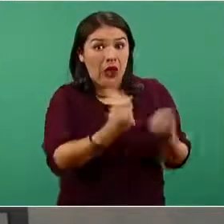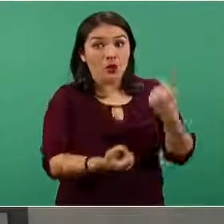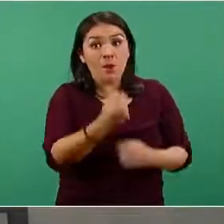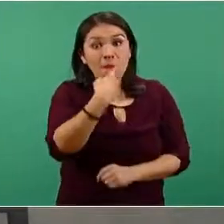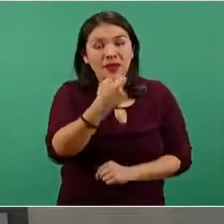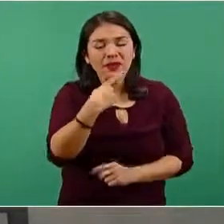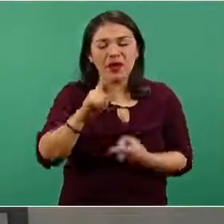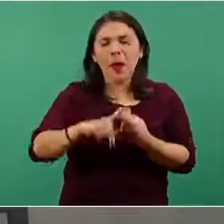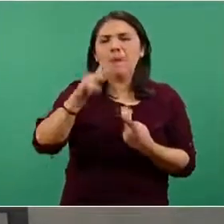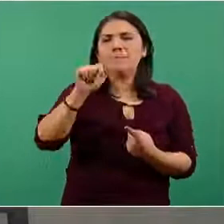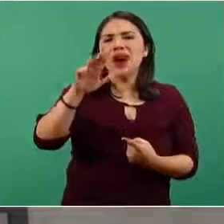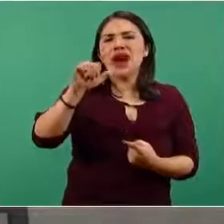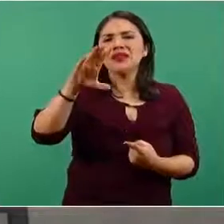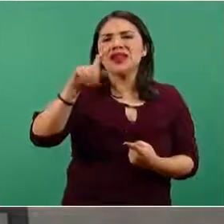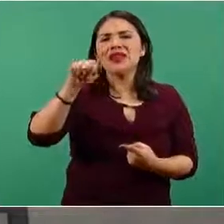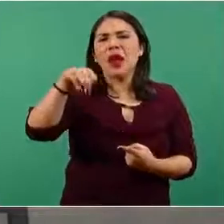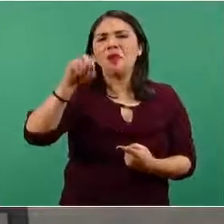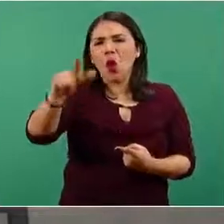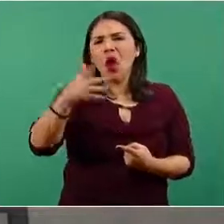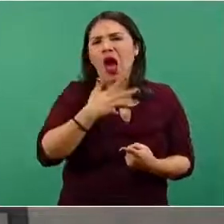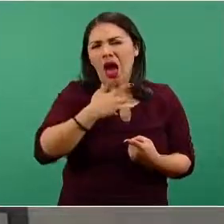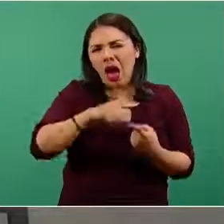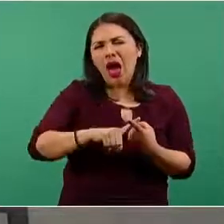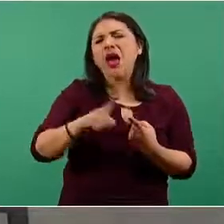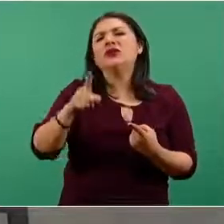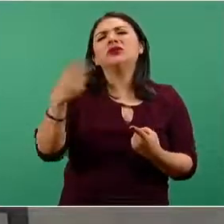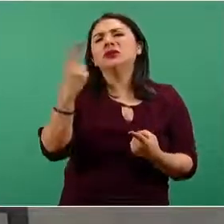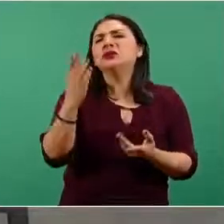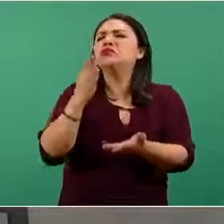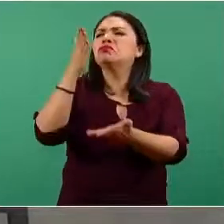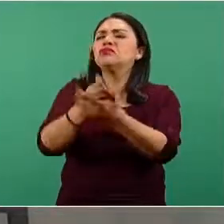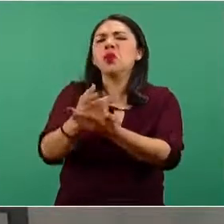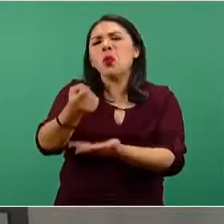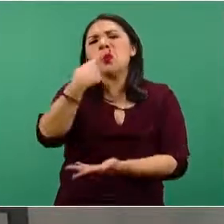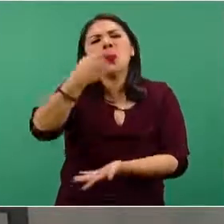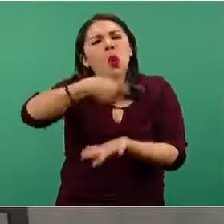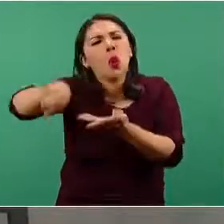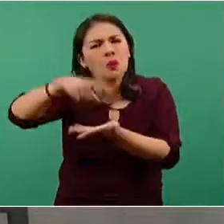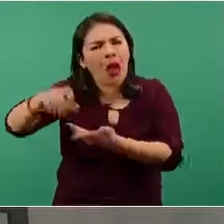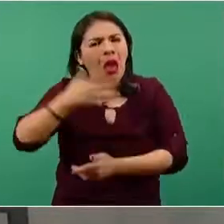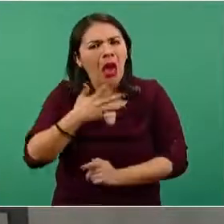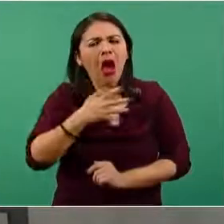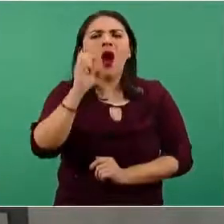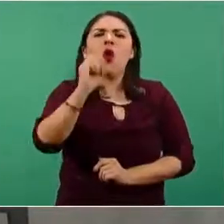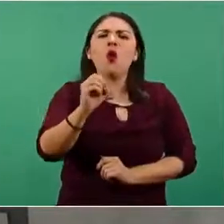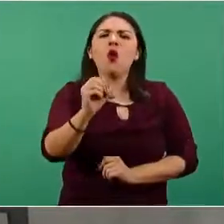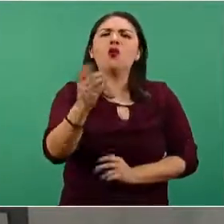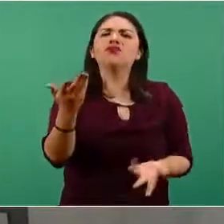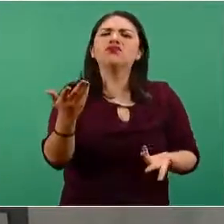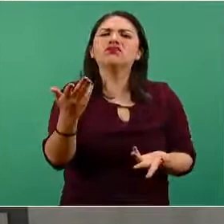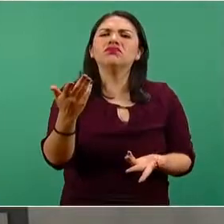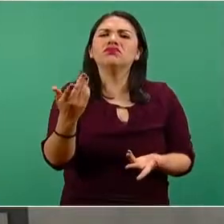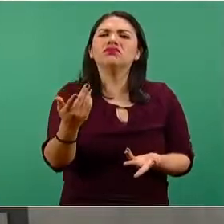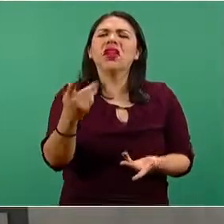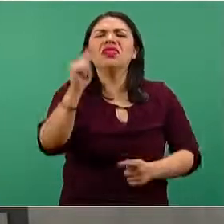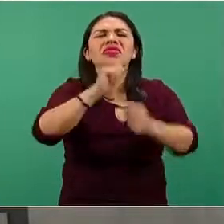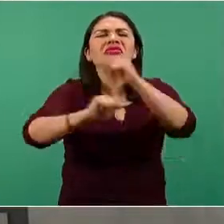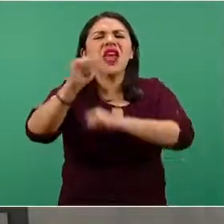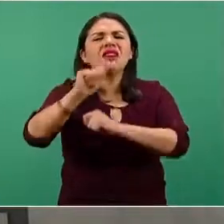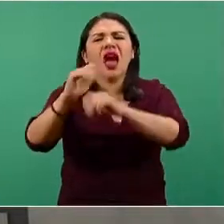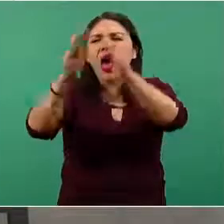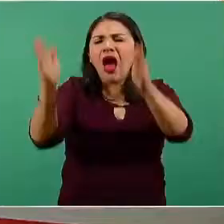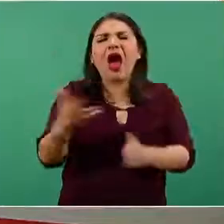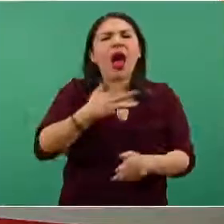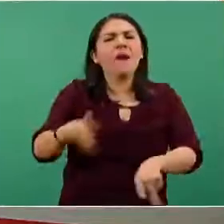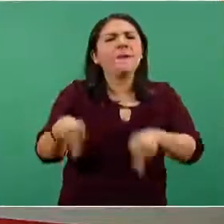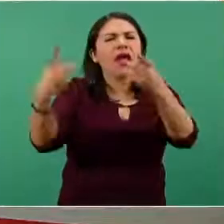como paracetamol, que se pueden encontrar sin necesidad de receta en las farmacias o incluso en algunos establecimientos